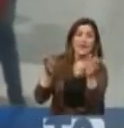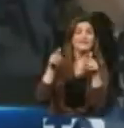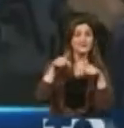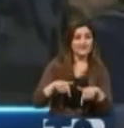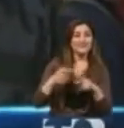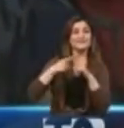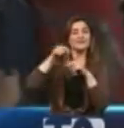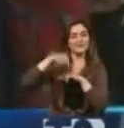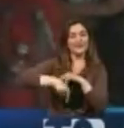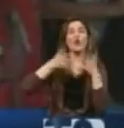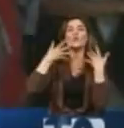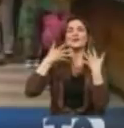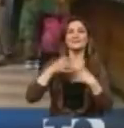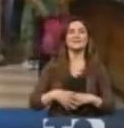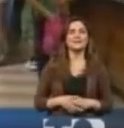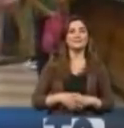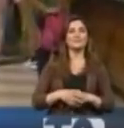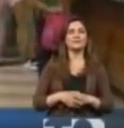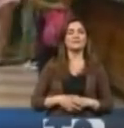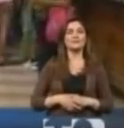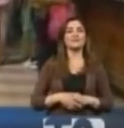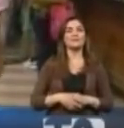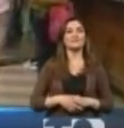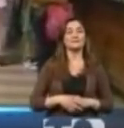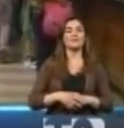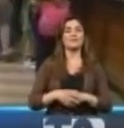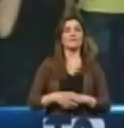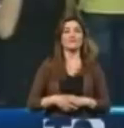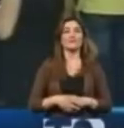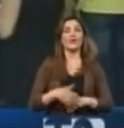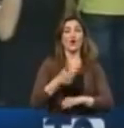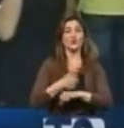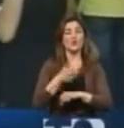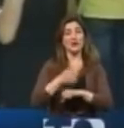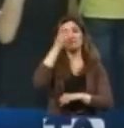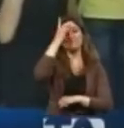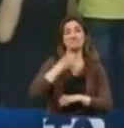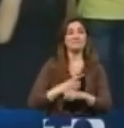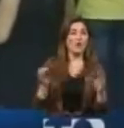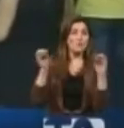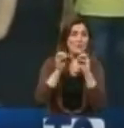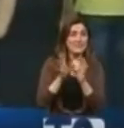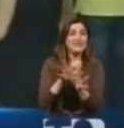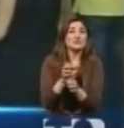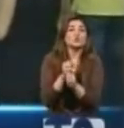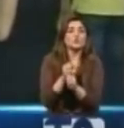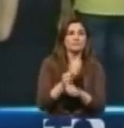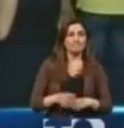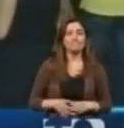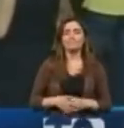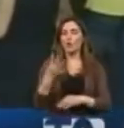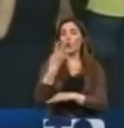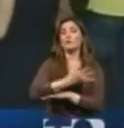aquí, desde Guayaquil. Hay que señalar que aquí las autoridades han optado por aumentar la seguridad durante